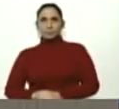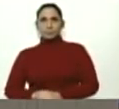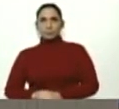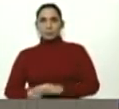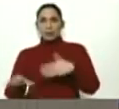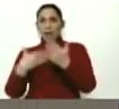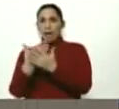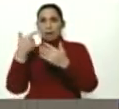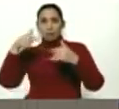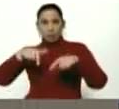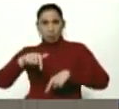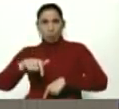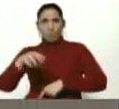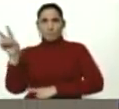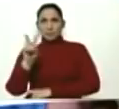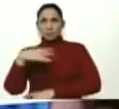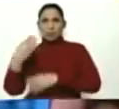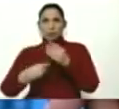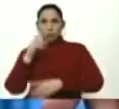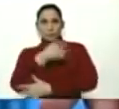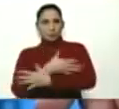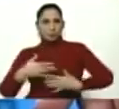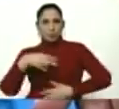hoy, Venezuela ha hecho